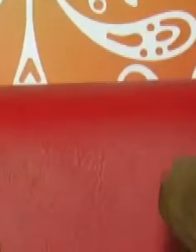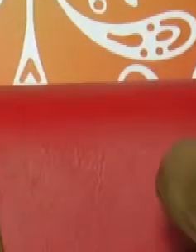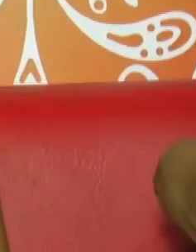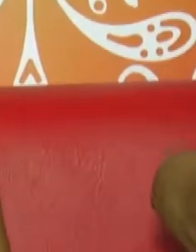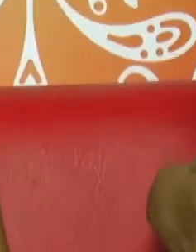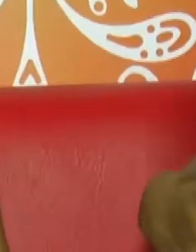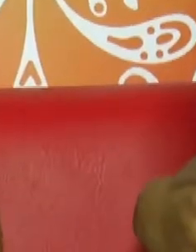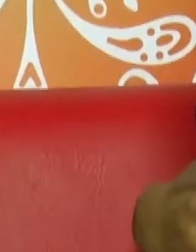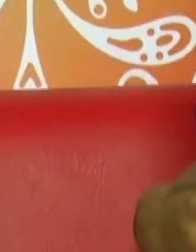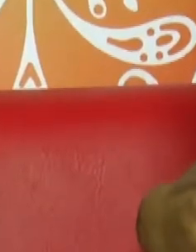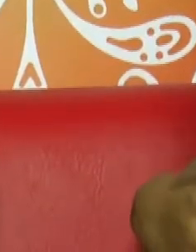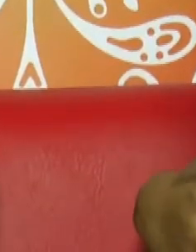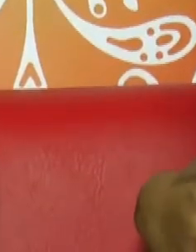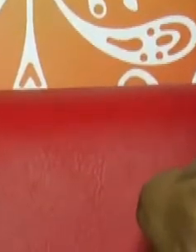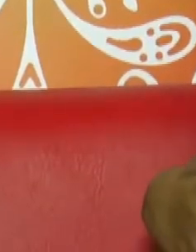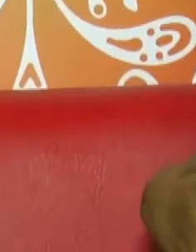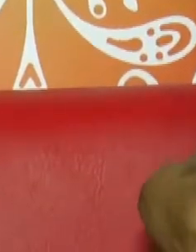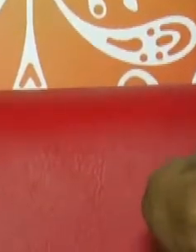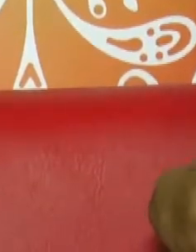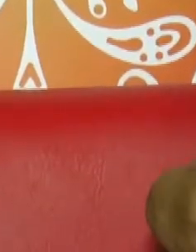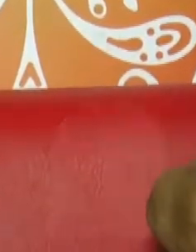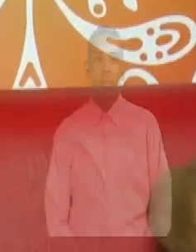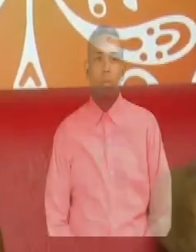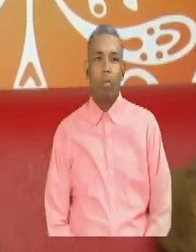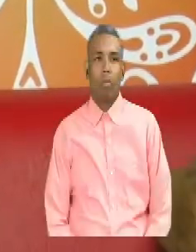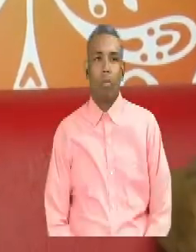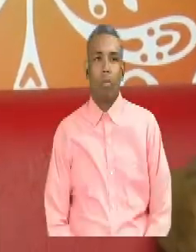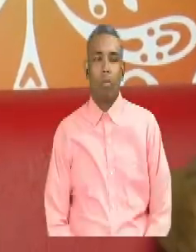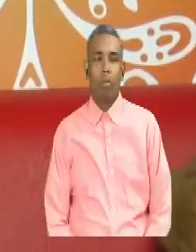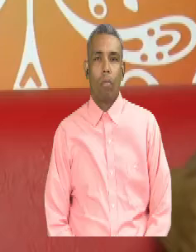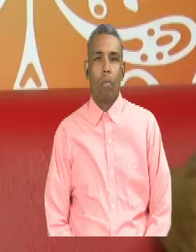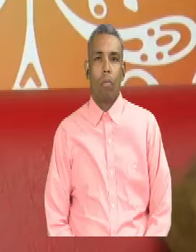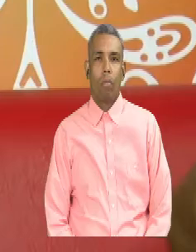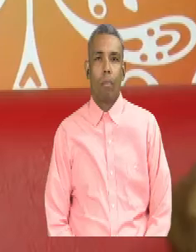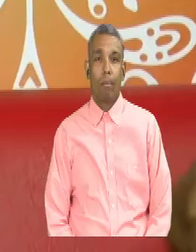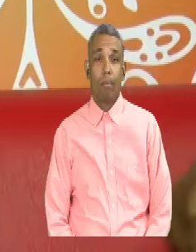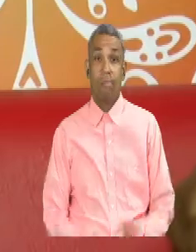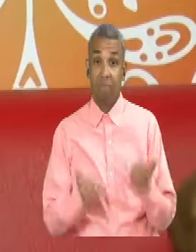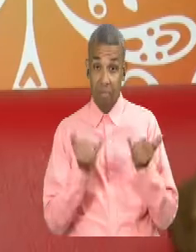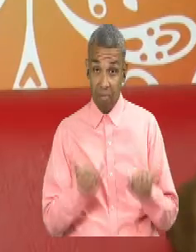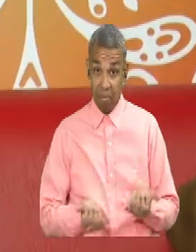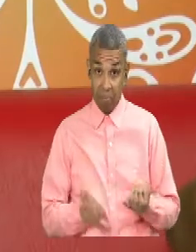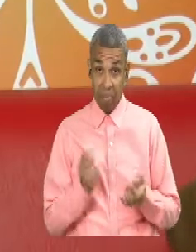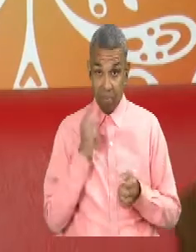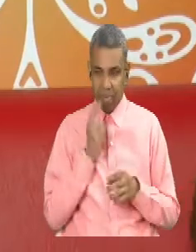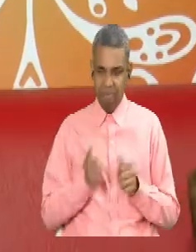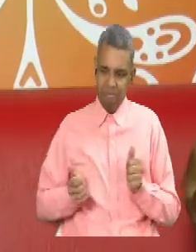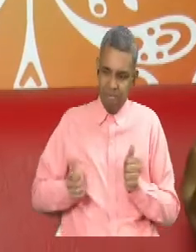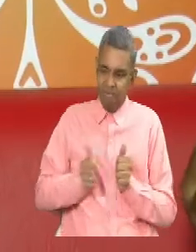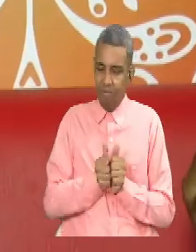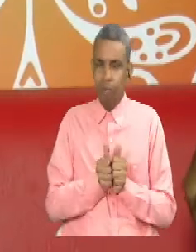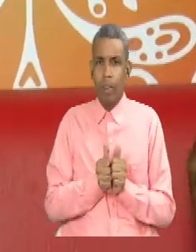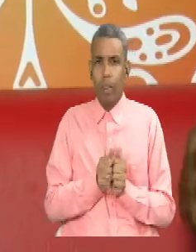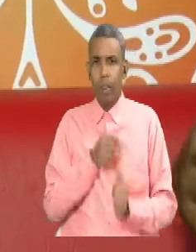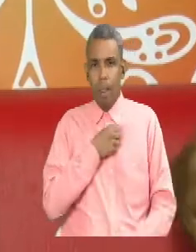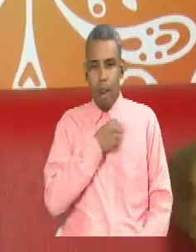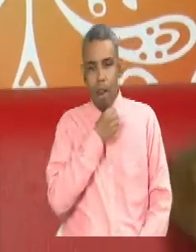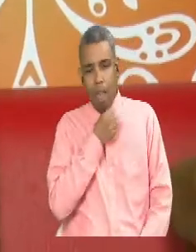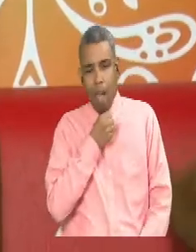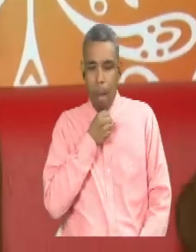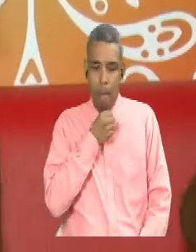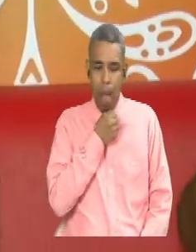Bueno, y como lo prometido es deuda, yo en este momento me encuentro con dos excelentes artistas de nuestra bella Hija del Sol. Él